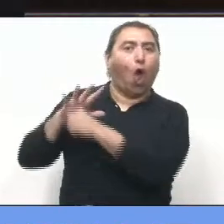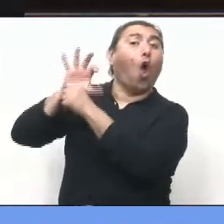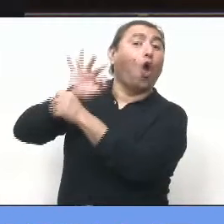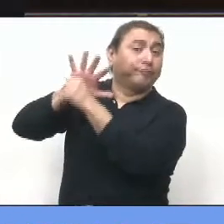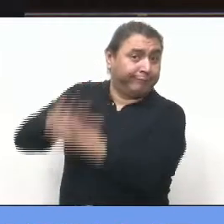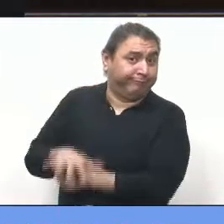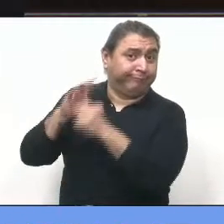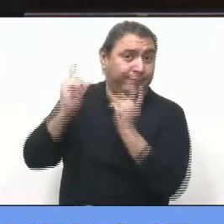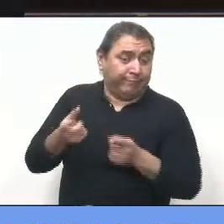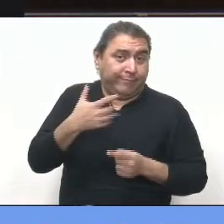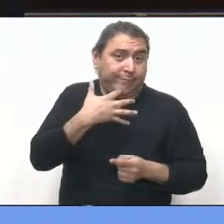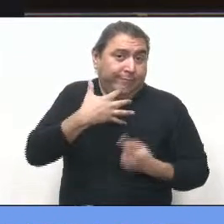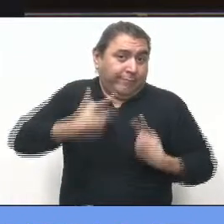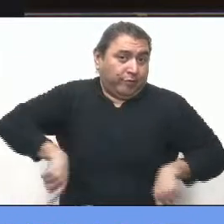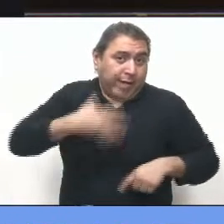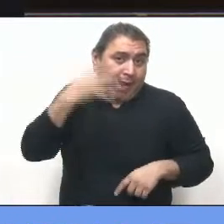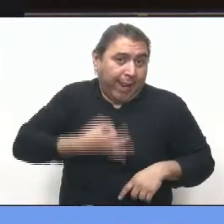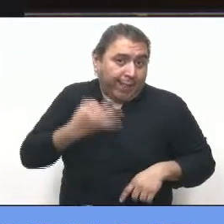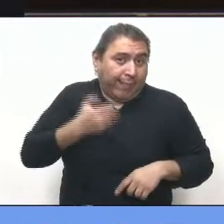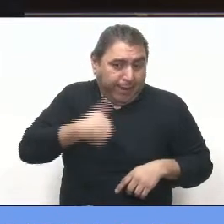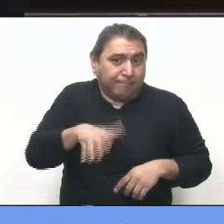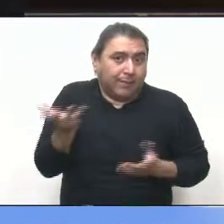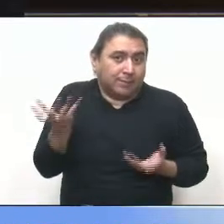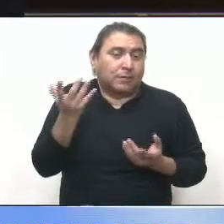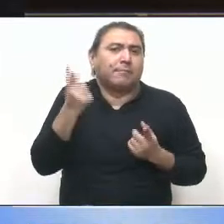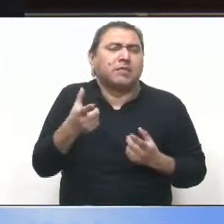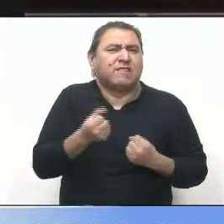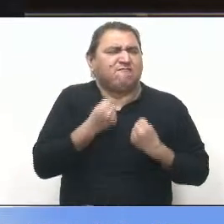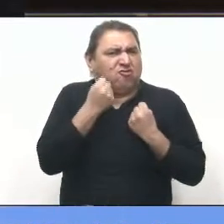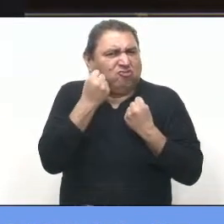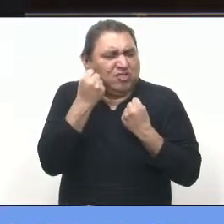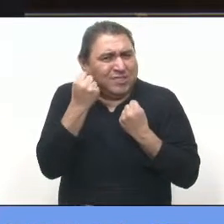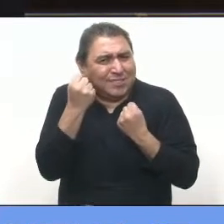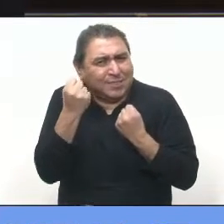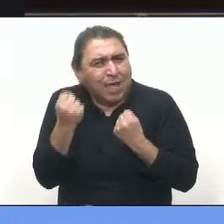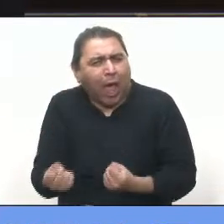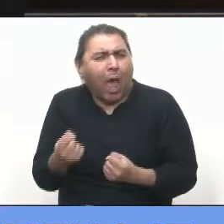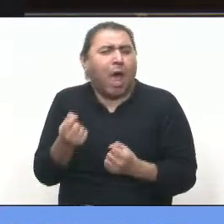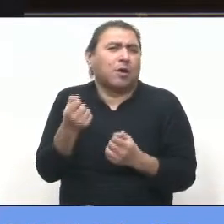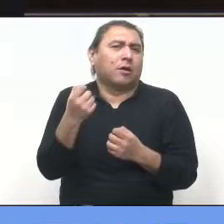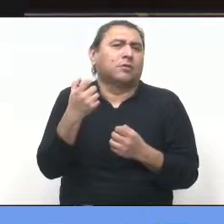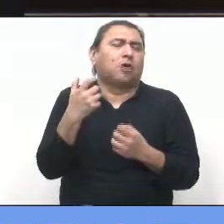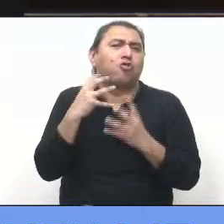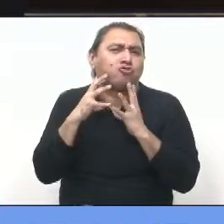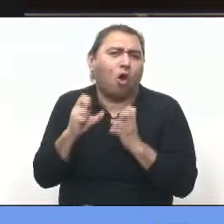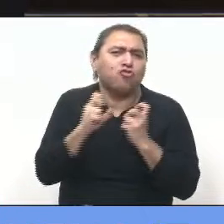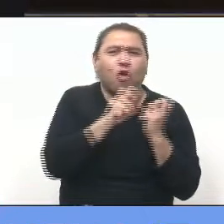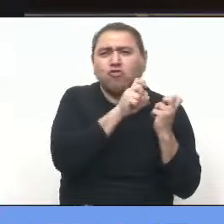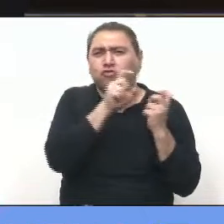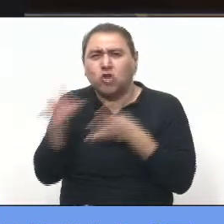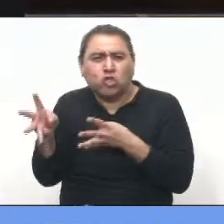cómo se forzaron con tanto odio en querer borrar a Eva de la historia de la